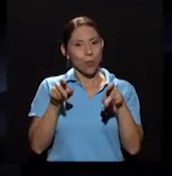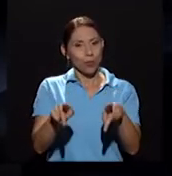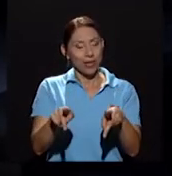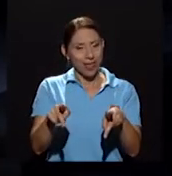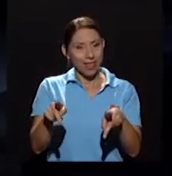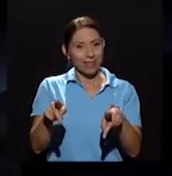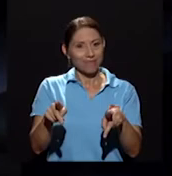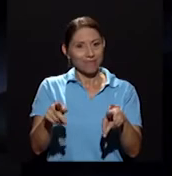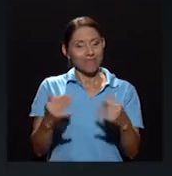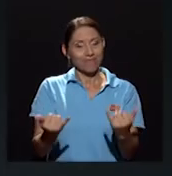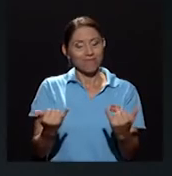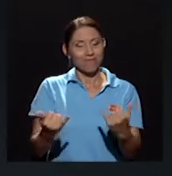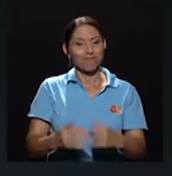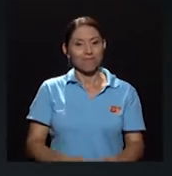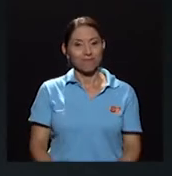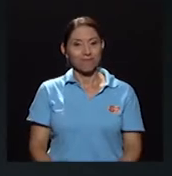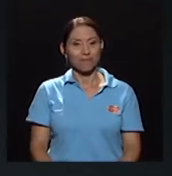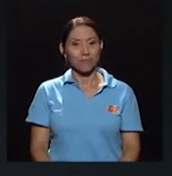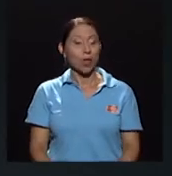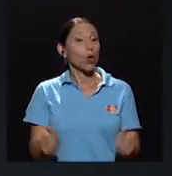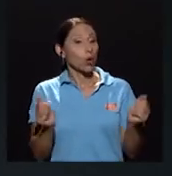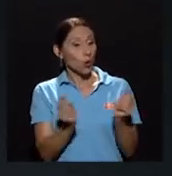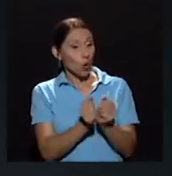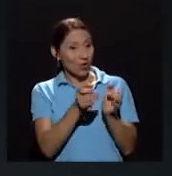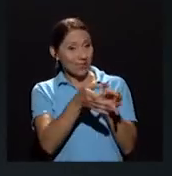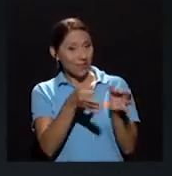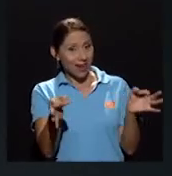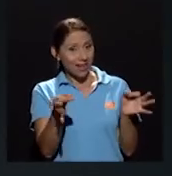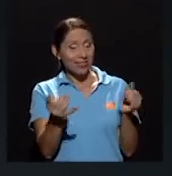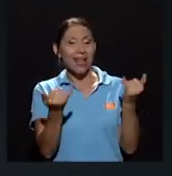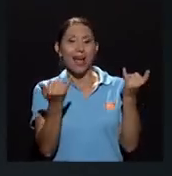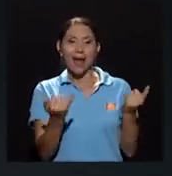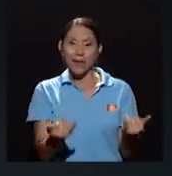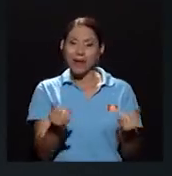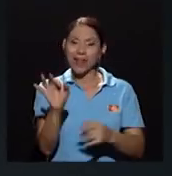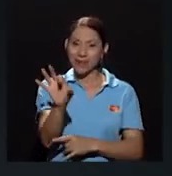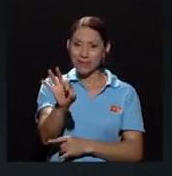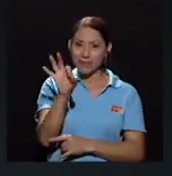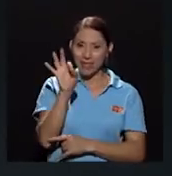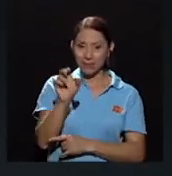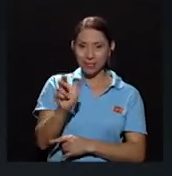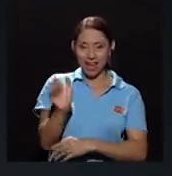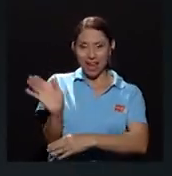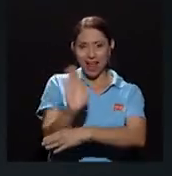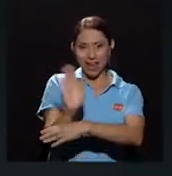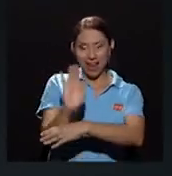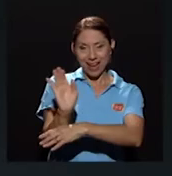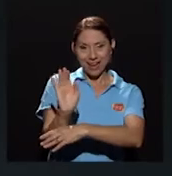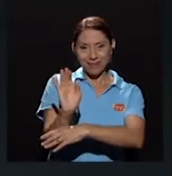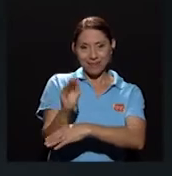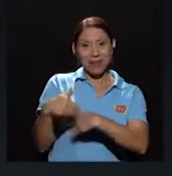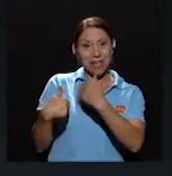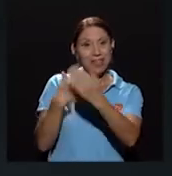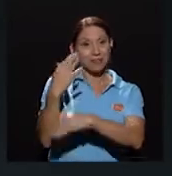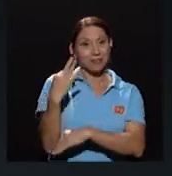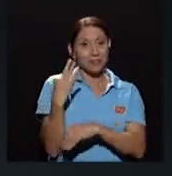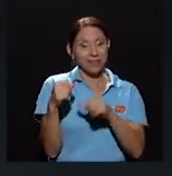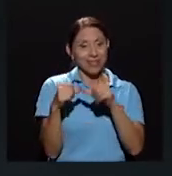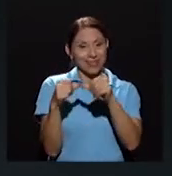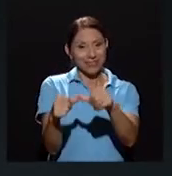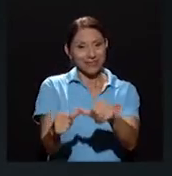en esto en este caso con esa frase invitaremos al canal a que nos invite a regresar